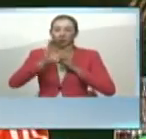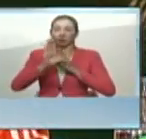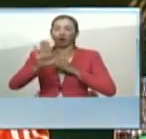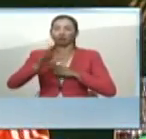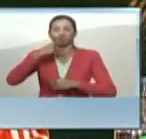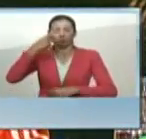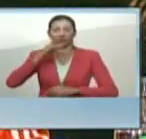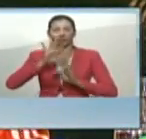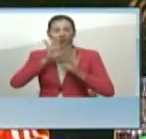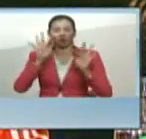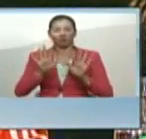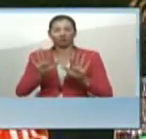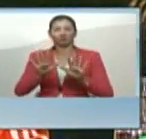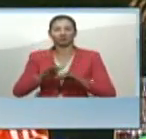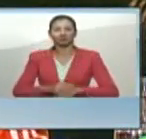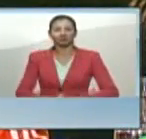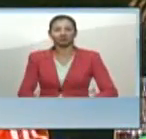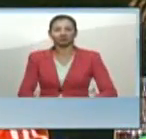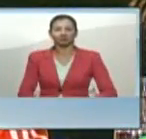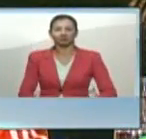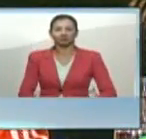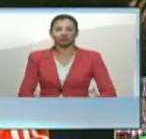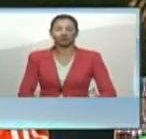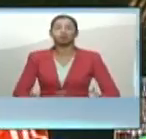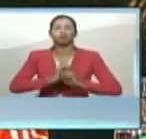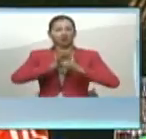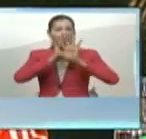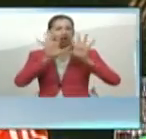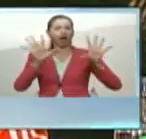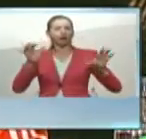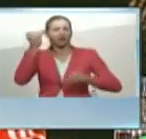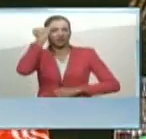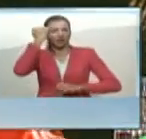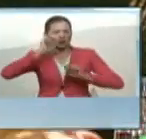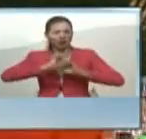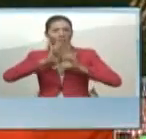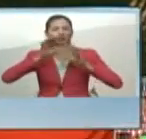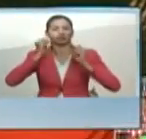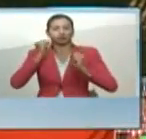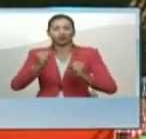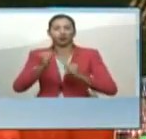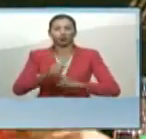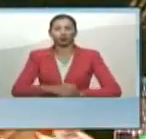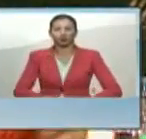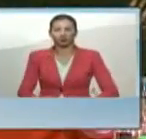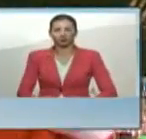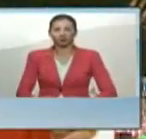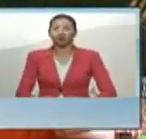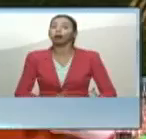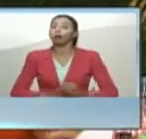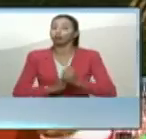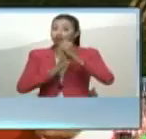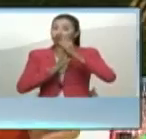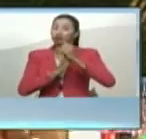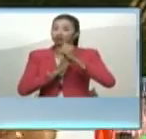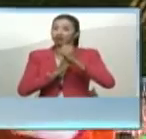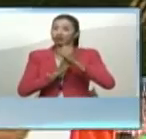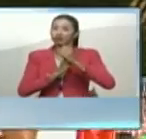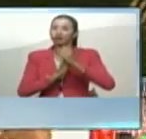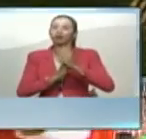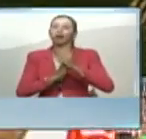política con coherencia, con convicción. Además son líderes de verdad, con